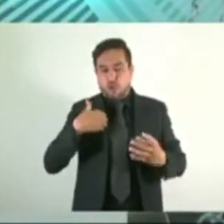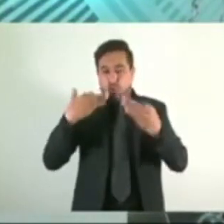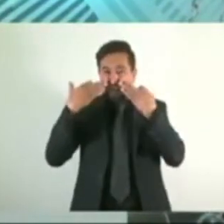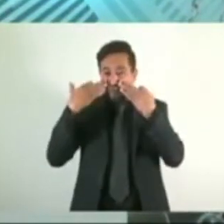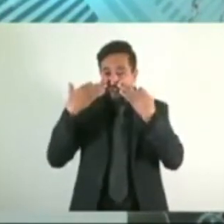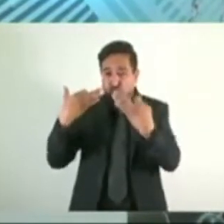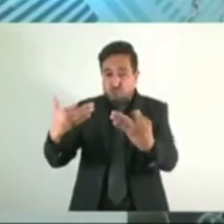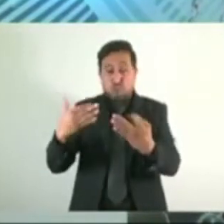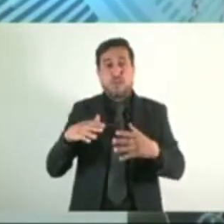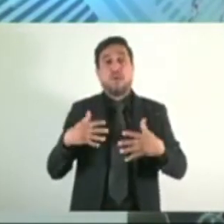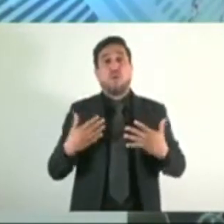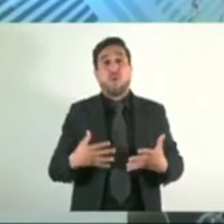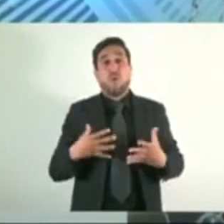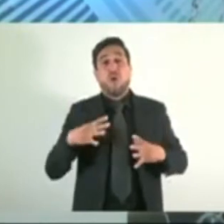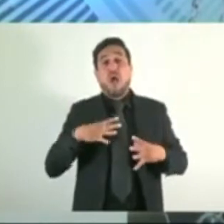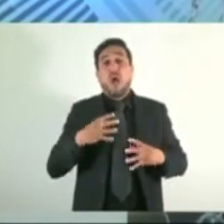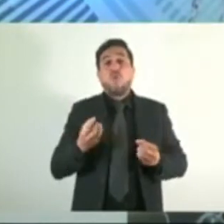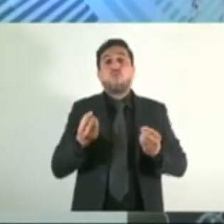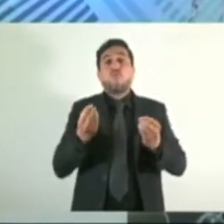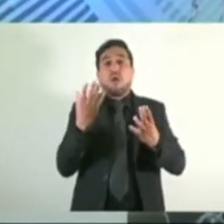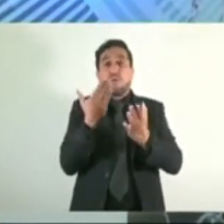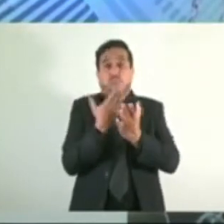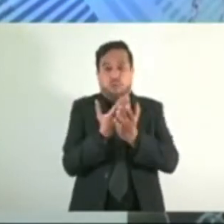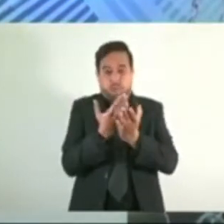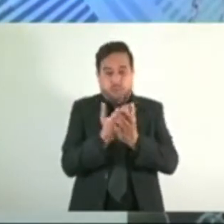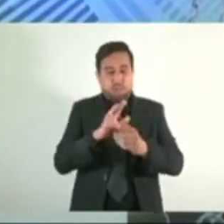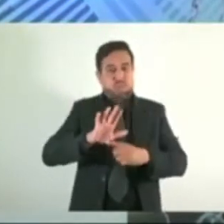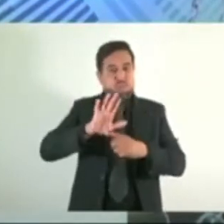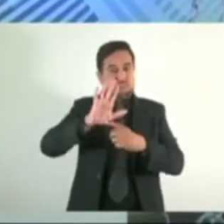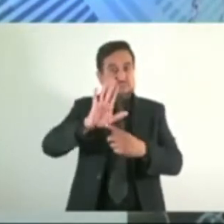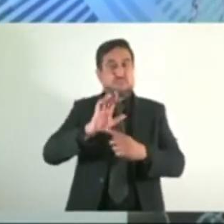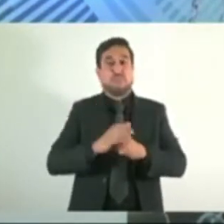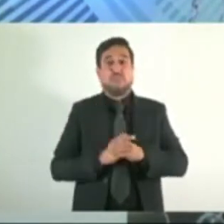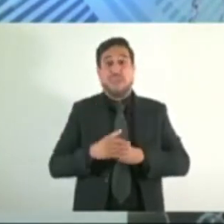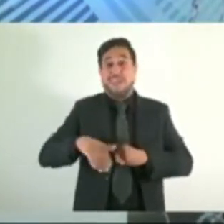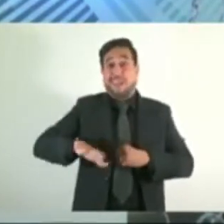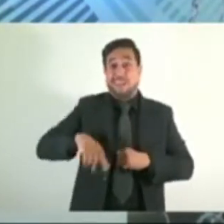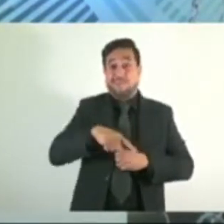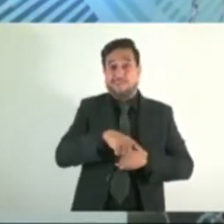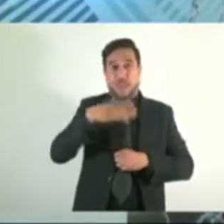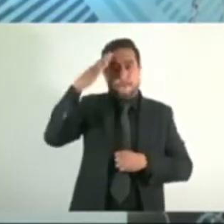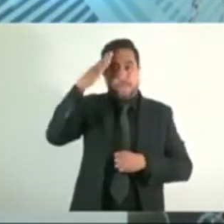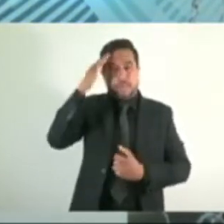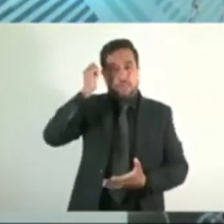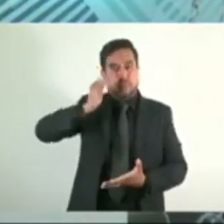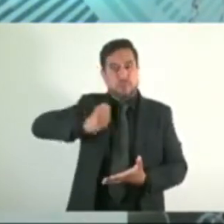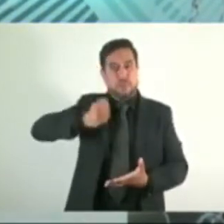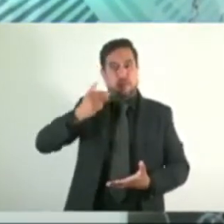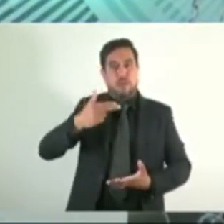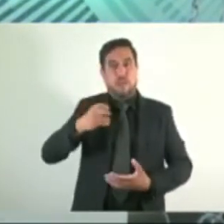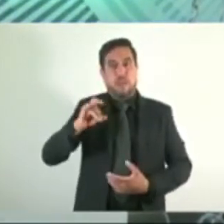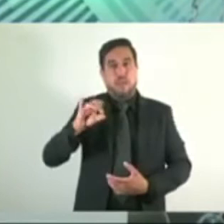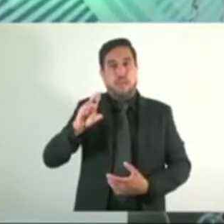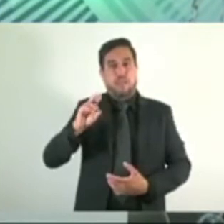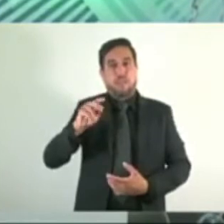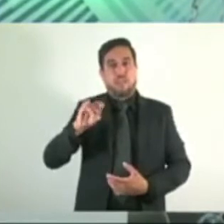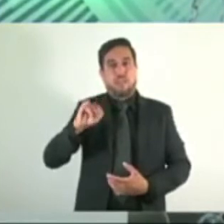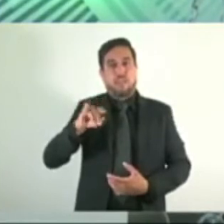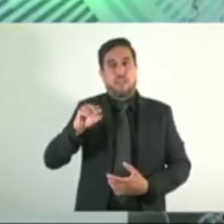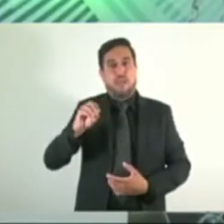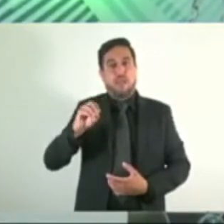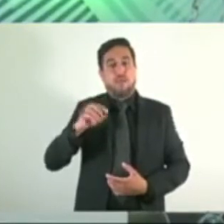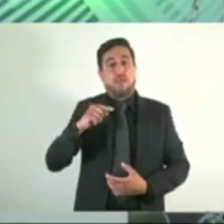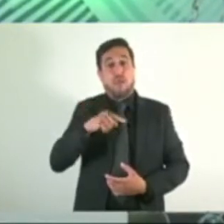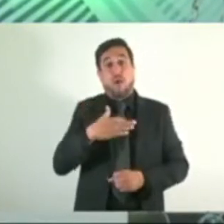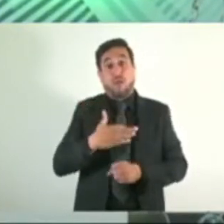ejercicio de rendición de cuentas. Lo que hoy ha expuesto el magistrado presidente Héctor Tinajero Muñoz nos